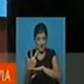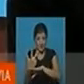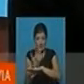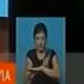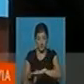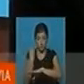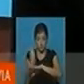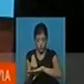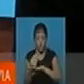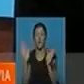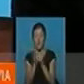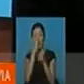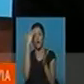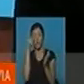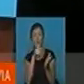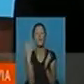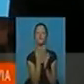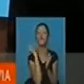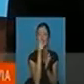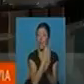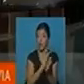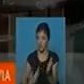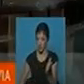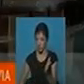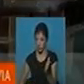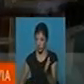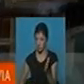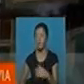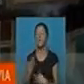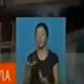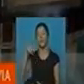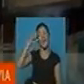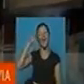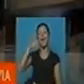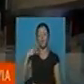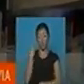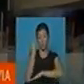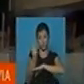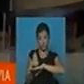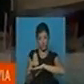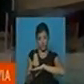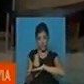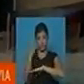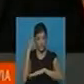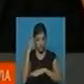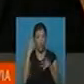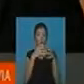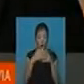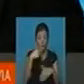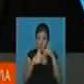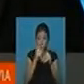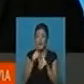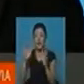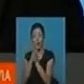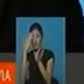es uno de los grandes logros del gobierno, ¿no? Evo Morales llegó a la presidencia con la idea de las nacionalizaciones y cambiar la constitución. Ahora, la